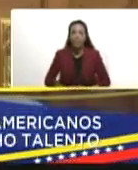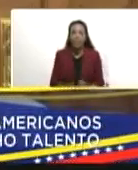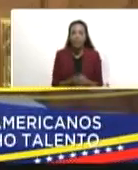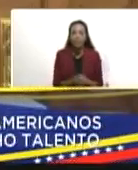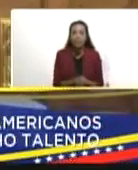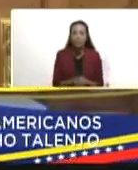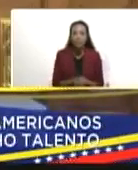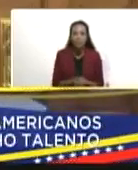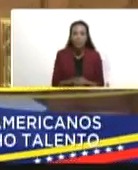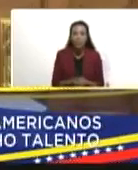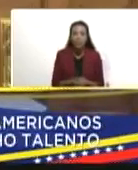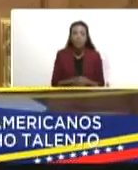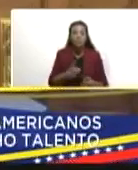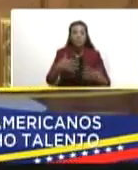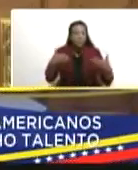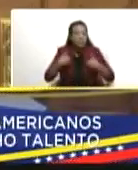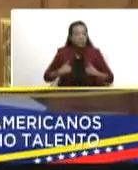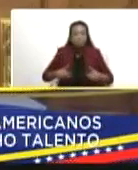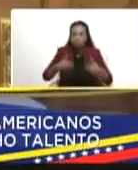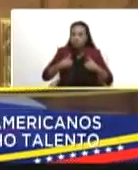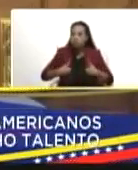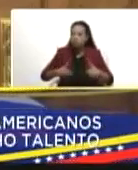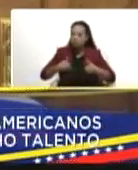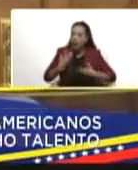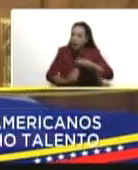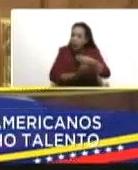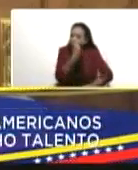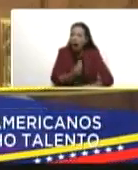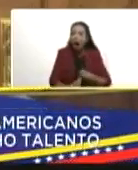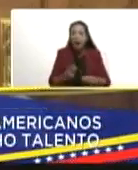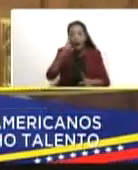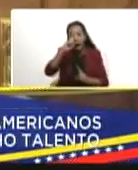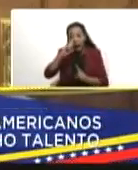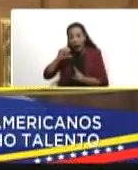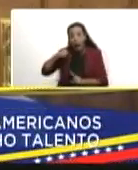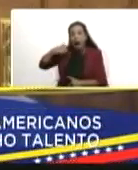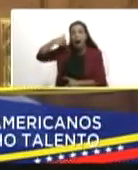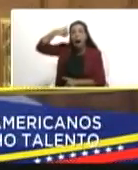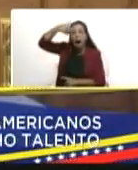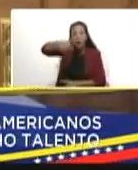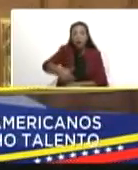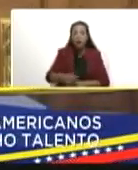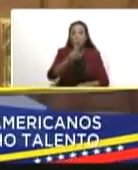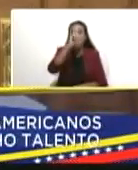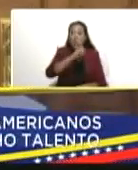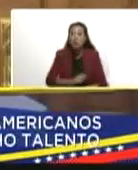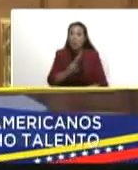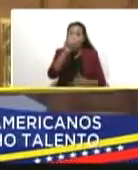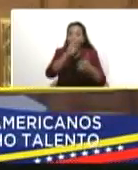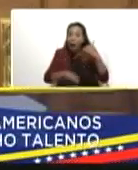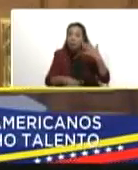logrado forjar a lo largo de estos